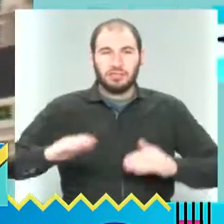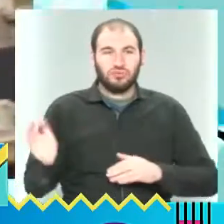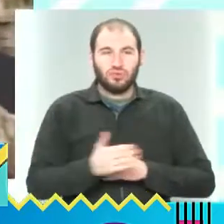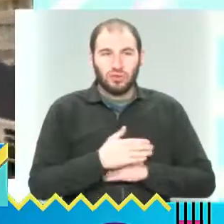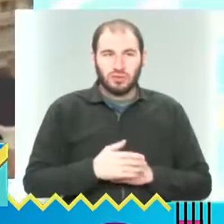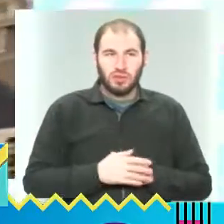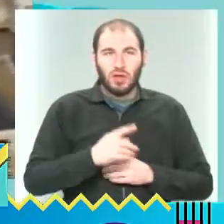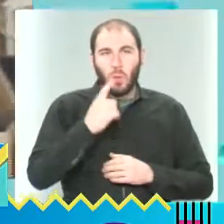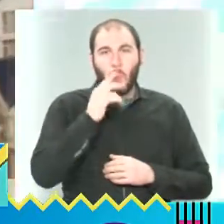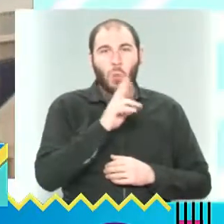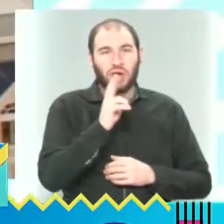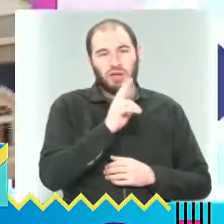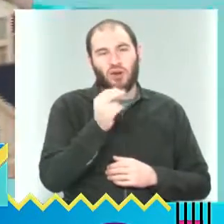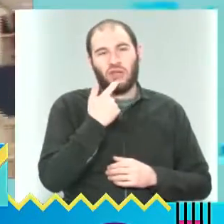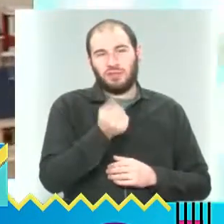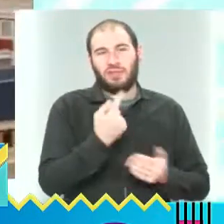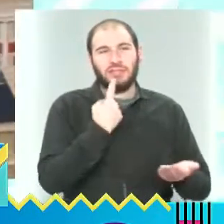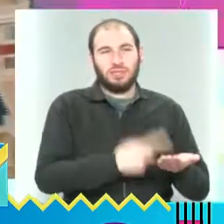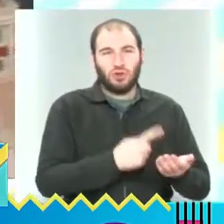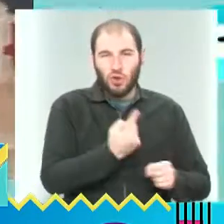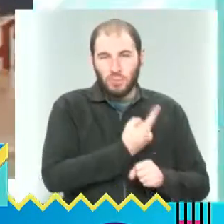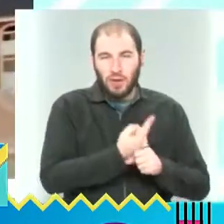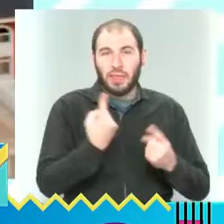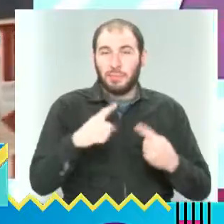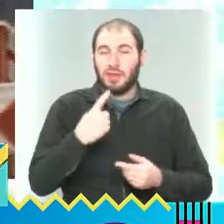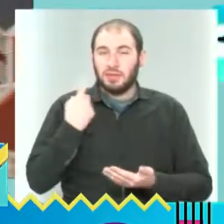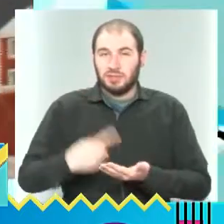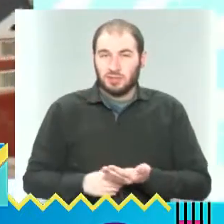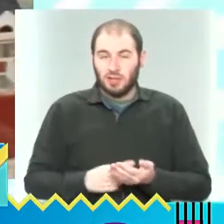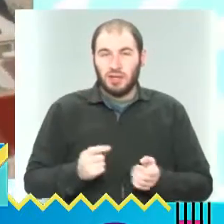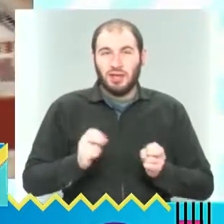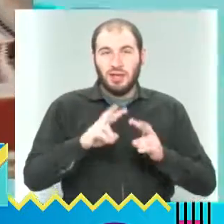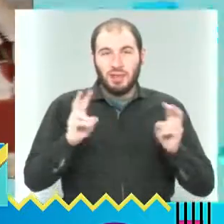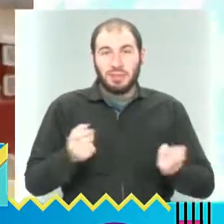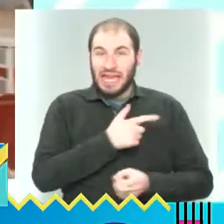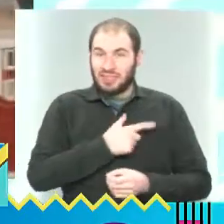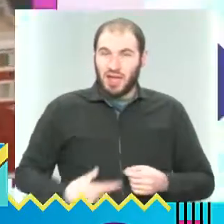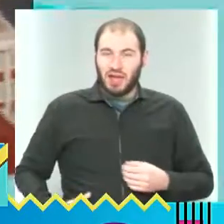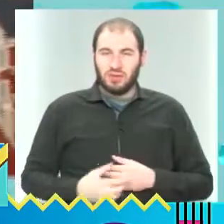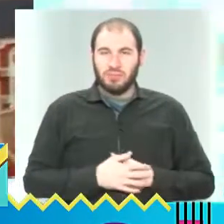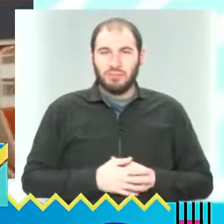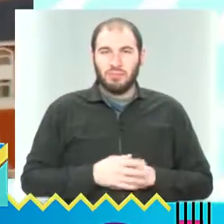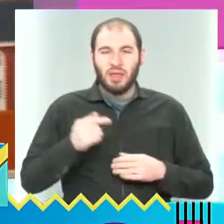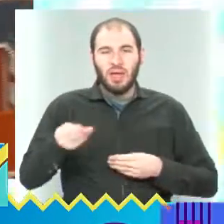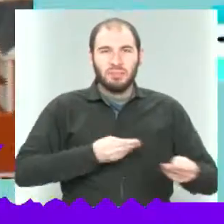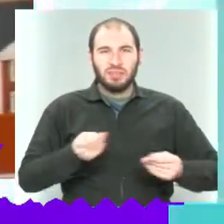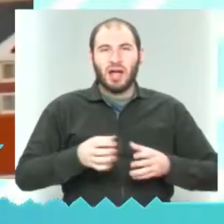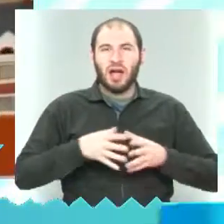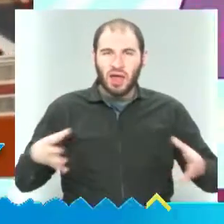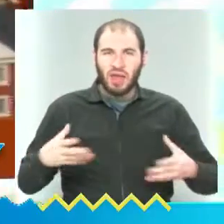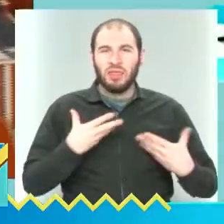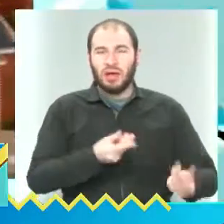ya doña Rosa posiblemente no tiene decisión, claro, pero sí tiene decisión a nivel del Estado, a nivel de grandes empresas,